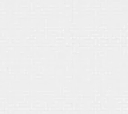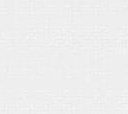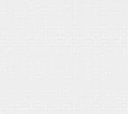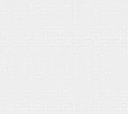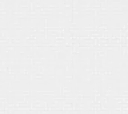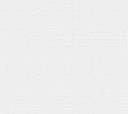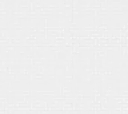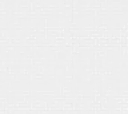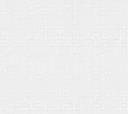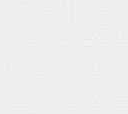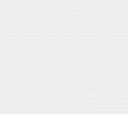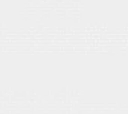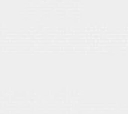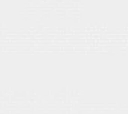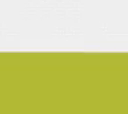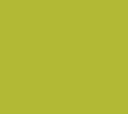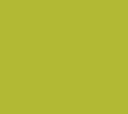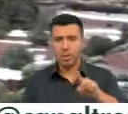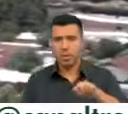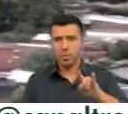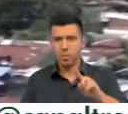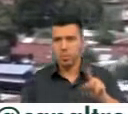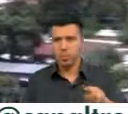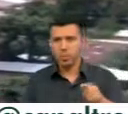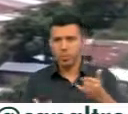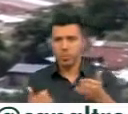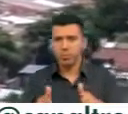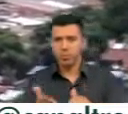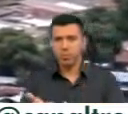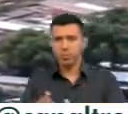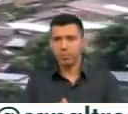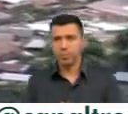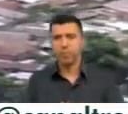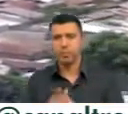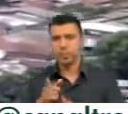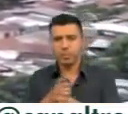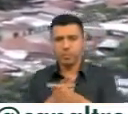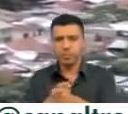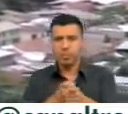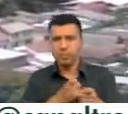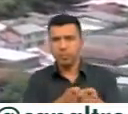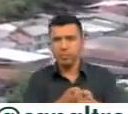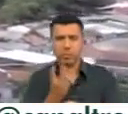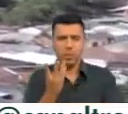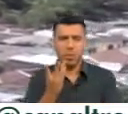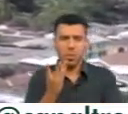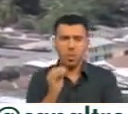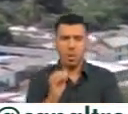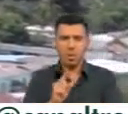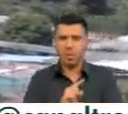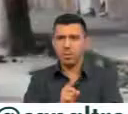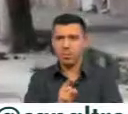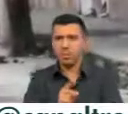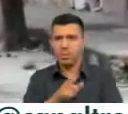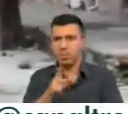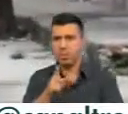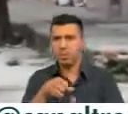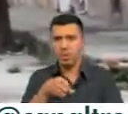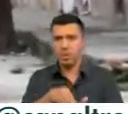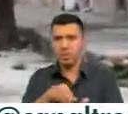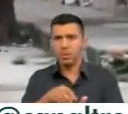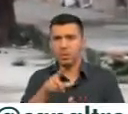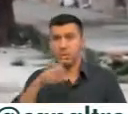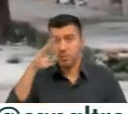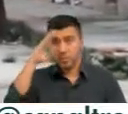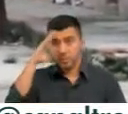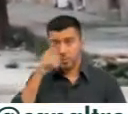canal draw tocón un hostigamiento que duró cerca de 40 minutos se presentó sobre la estación de policía del